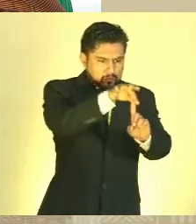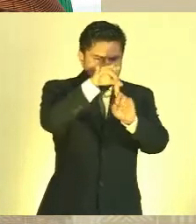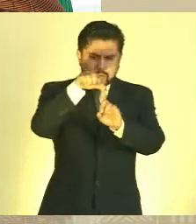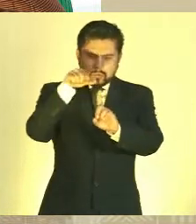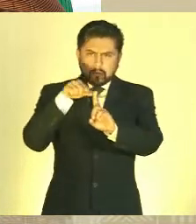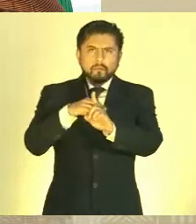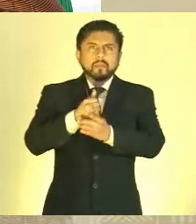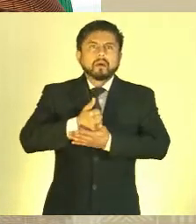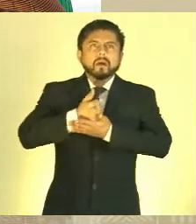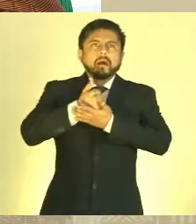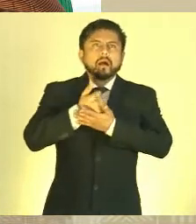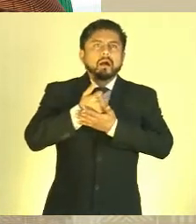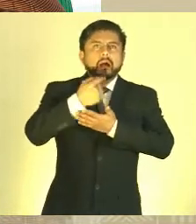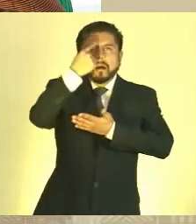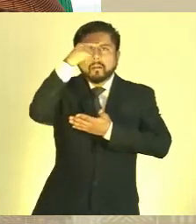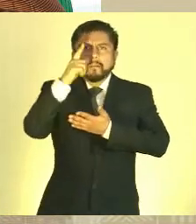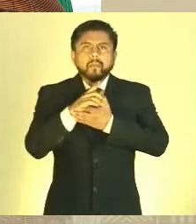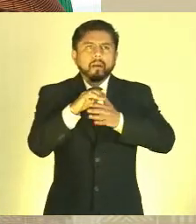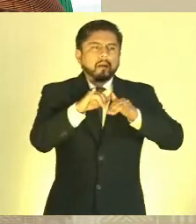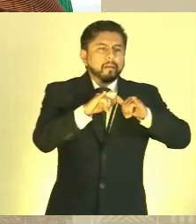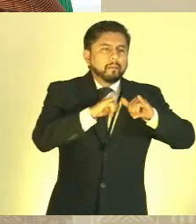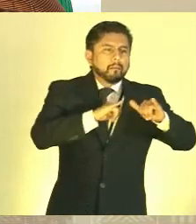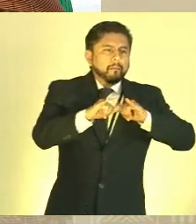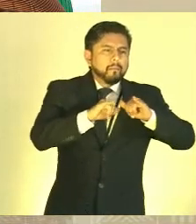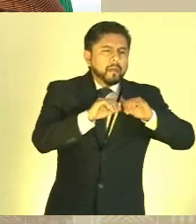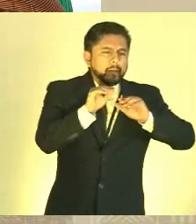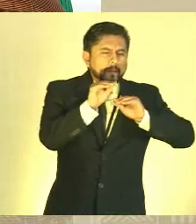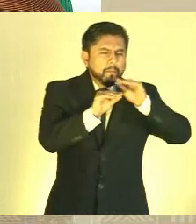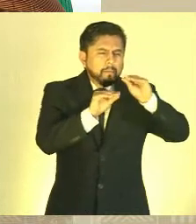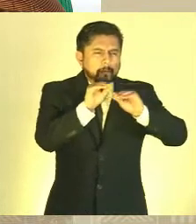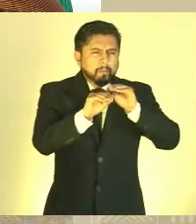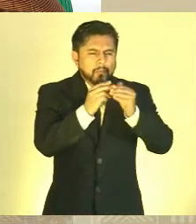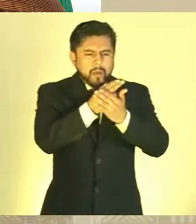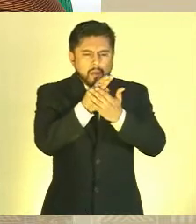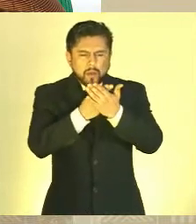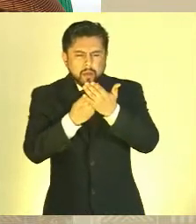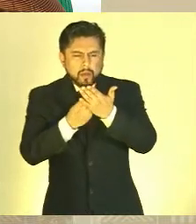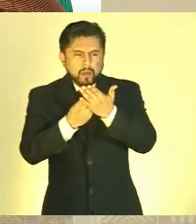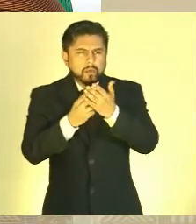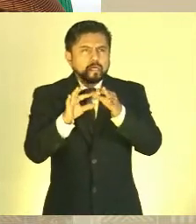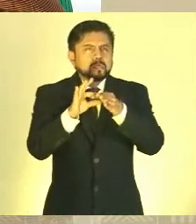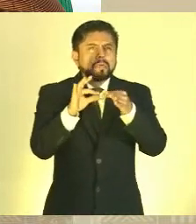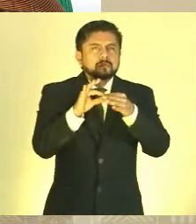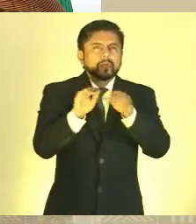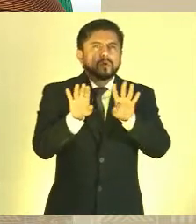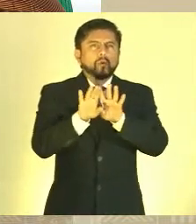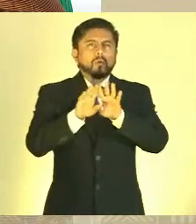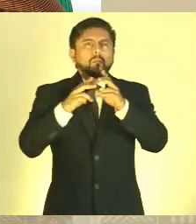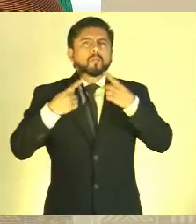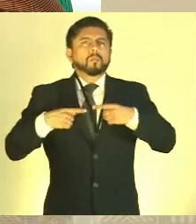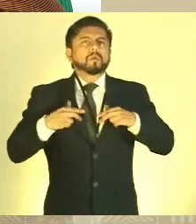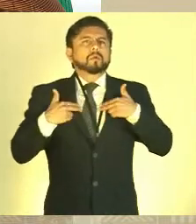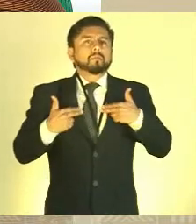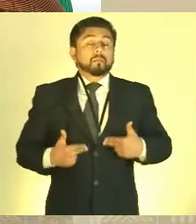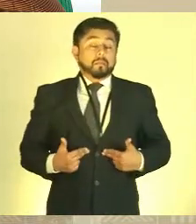a dibujar mapas un poco más profundos de nuestra condición humana, ¿no? Las preguntas